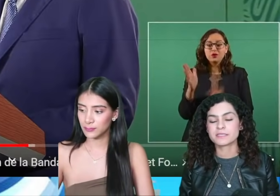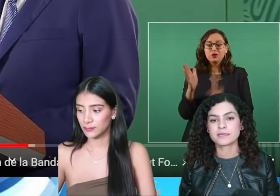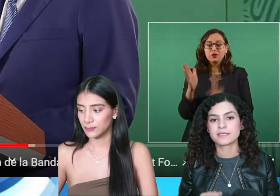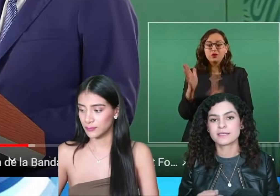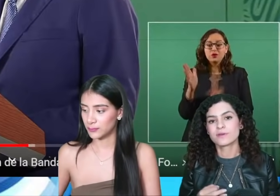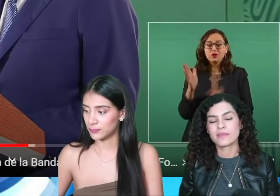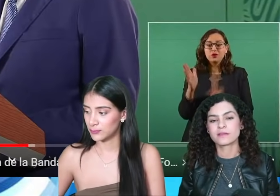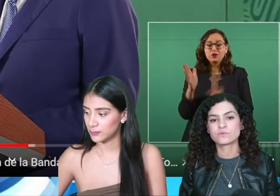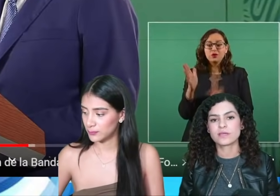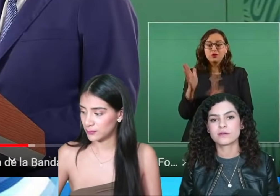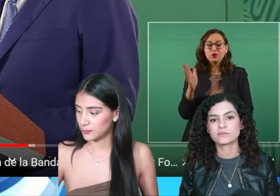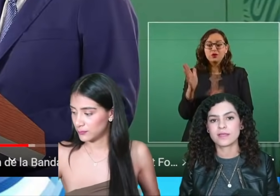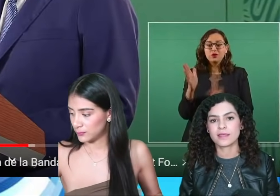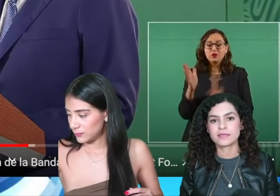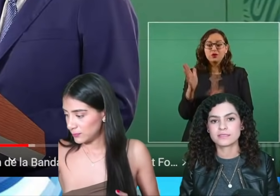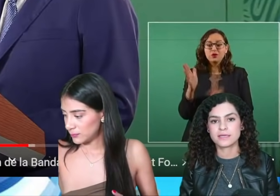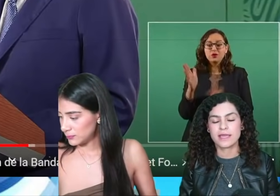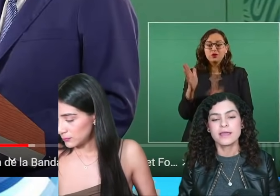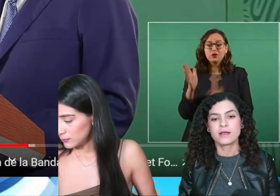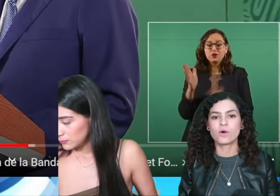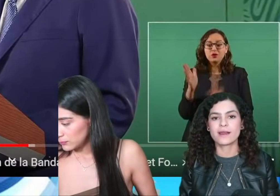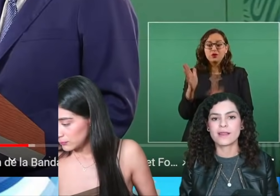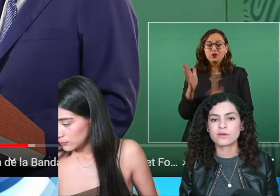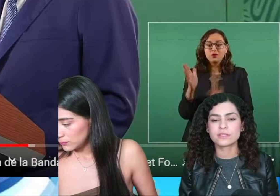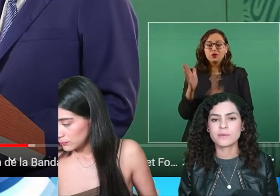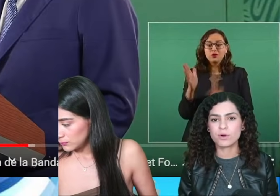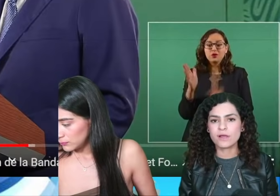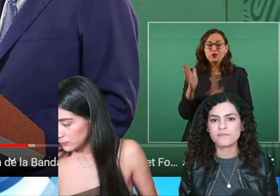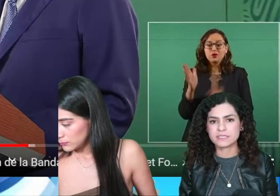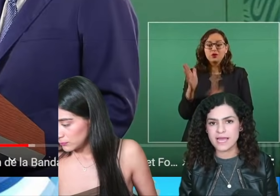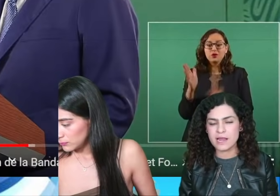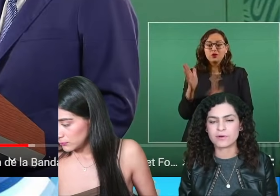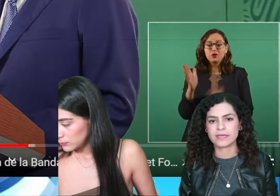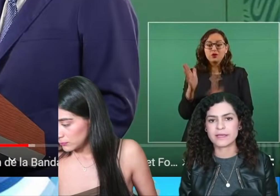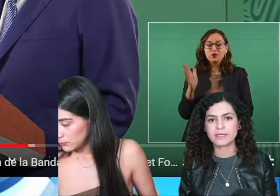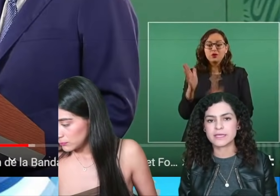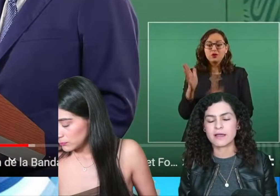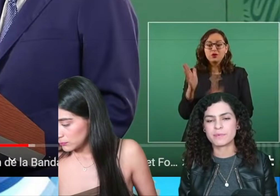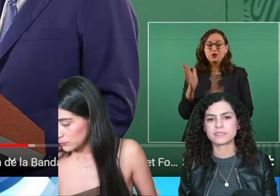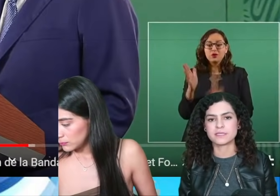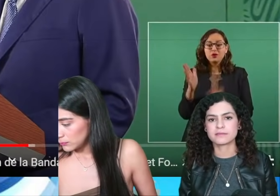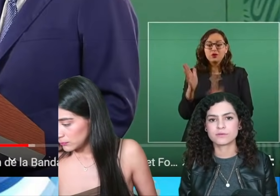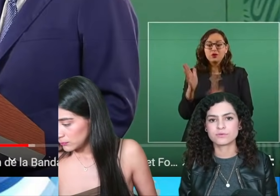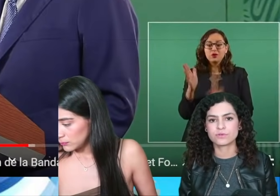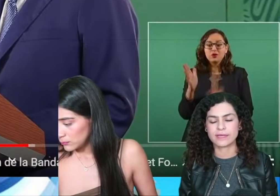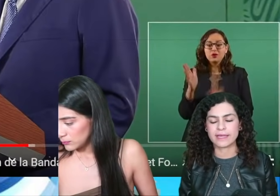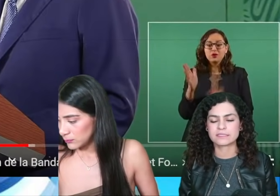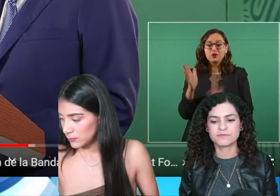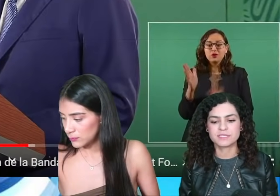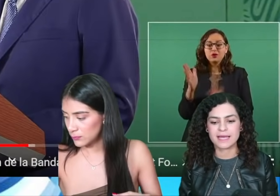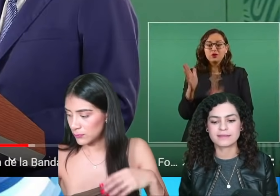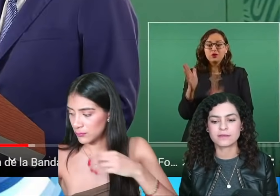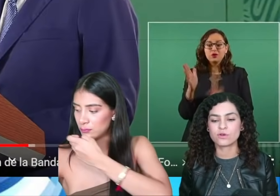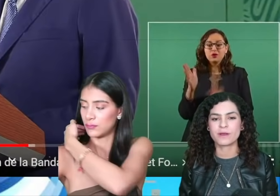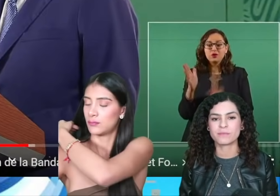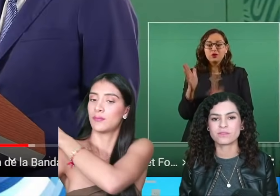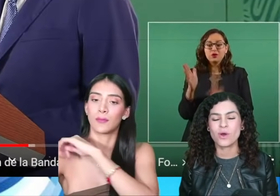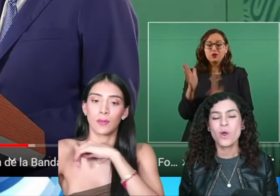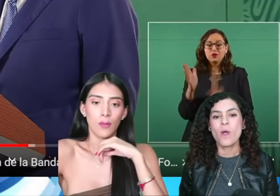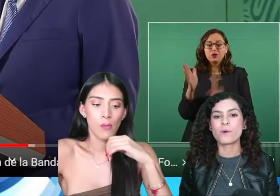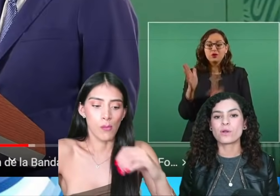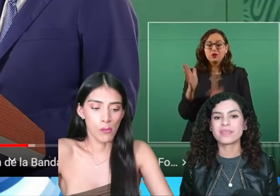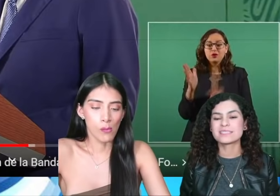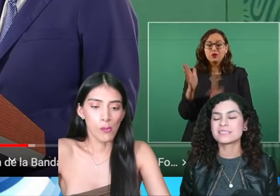primera vez que se hace una denuncia en contra de este gobernador, ni tampoco del fiscal, porque ya platicaba el presidente que este fiscal tiene un